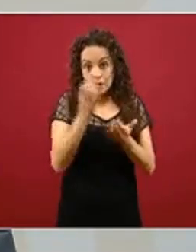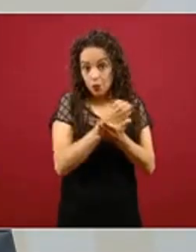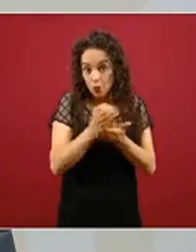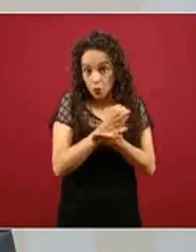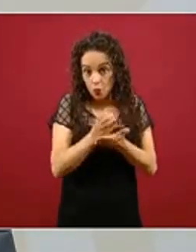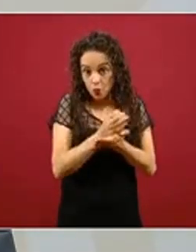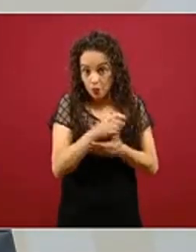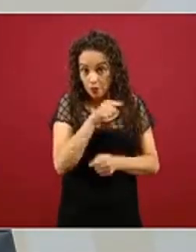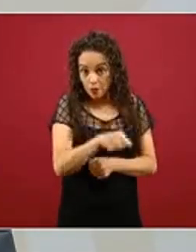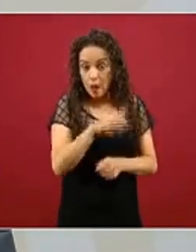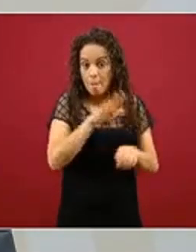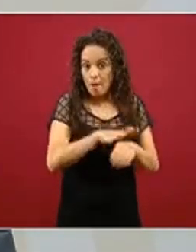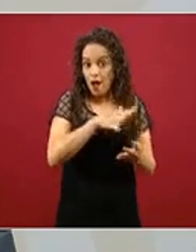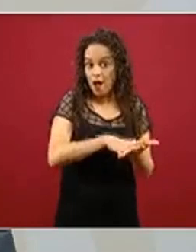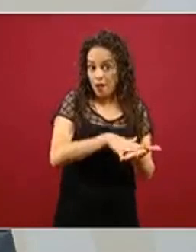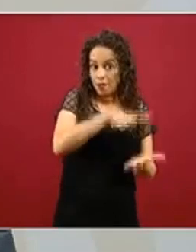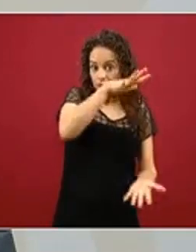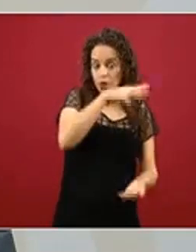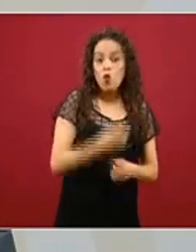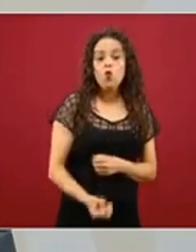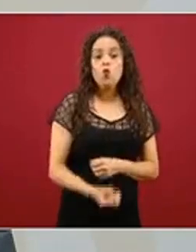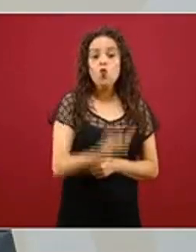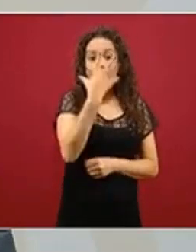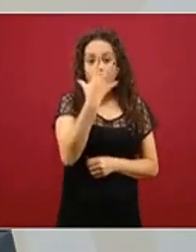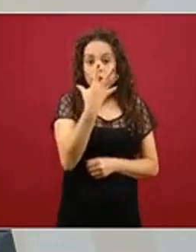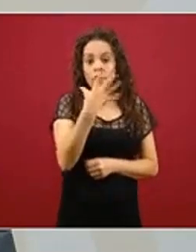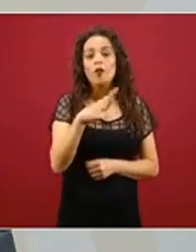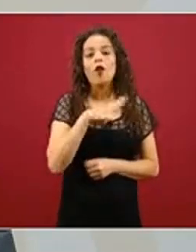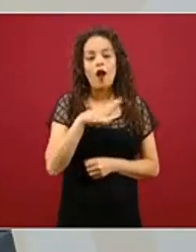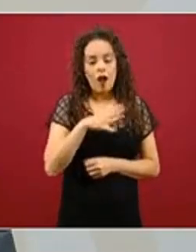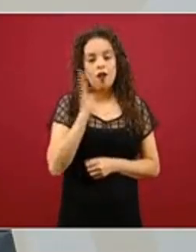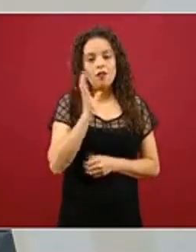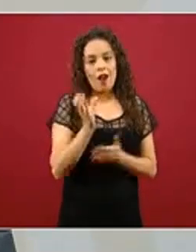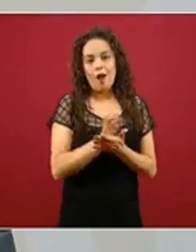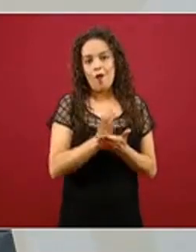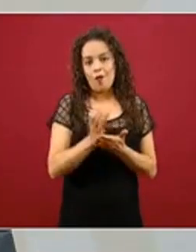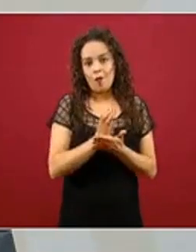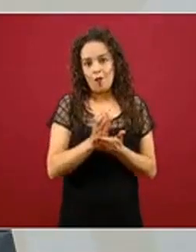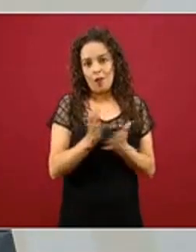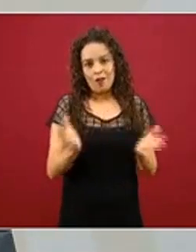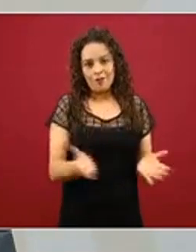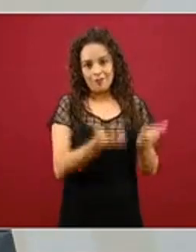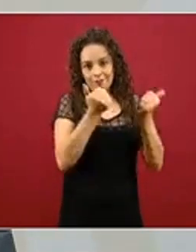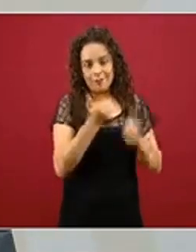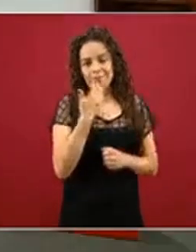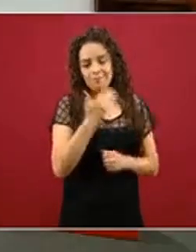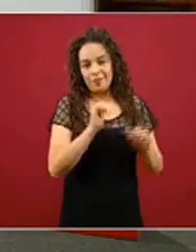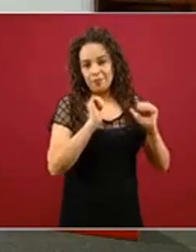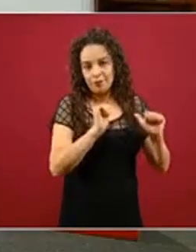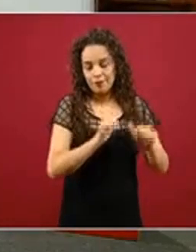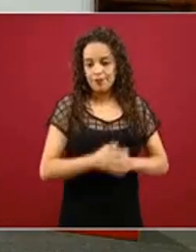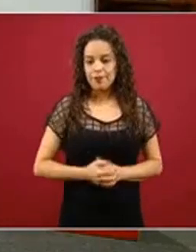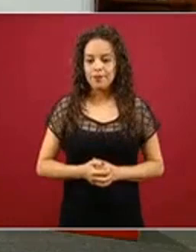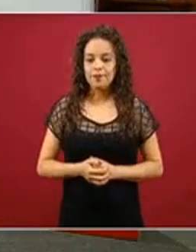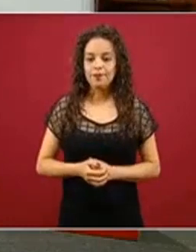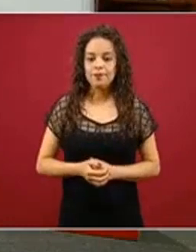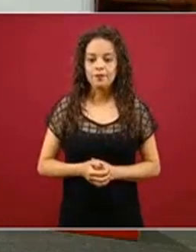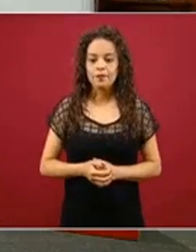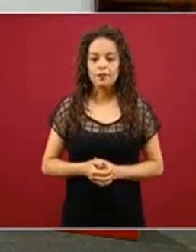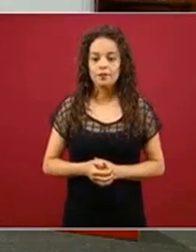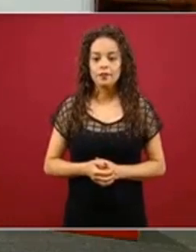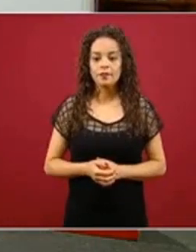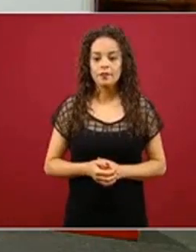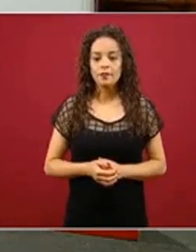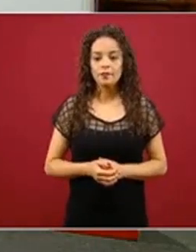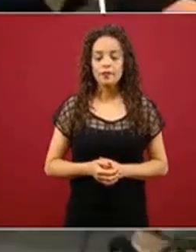mayoría, cuántas se lograron recuperar. Y tenemos otros análisis que iremos presentando sobre el tiempo